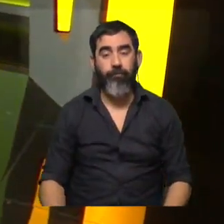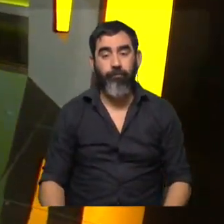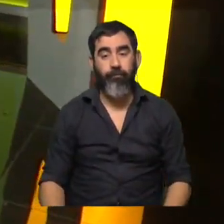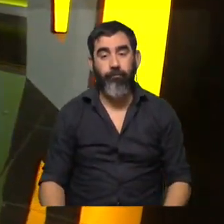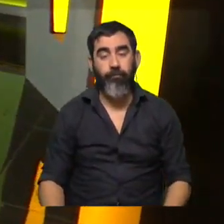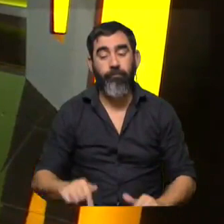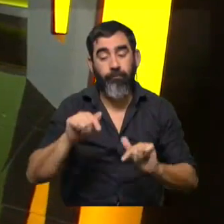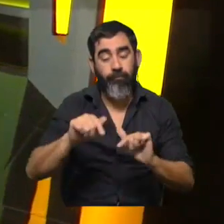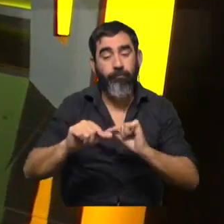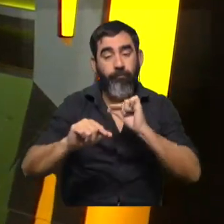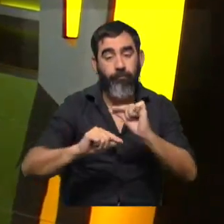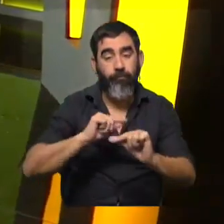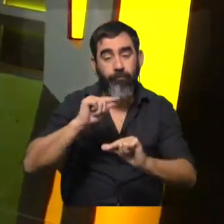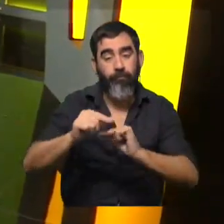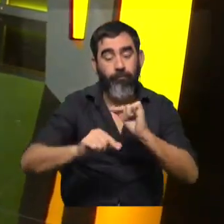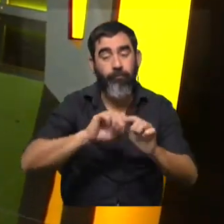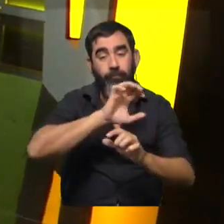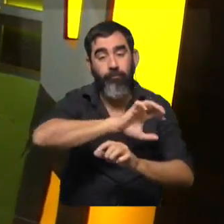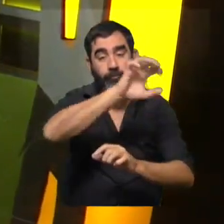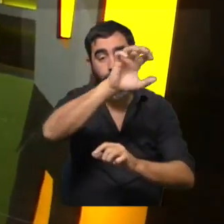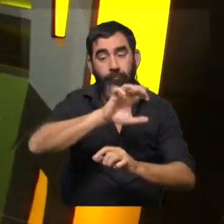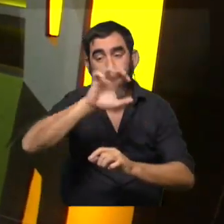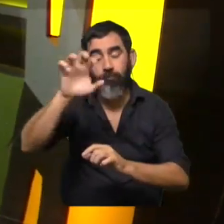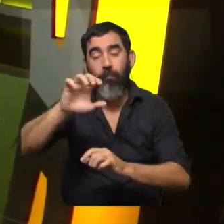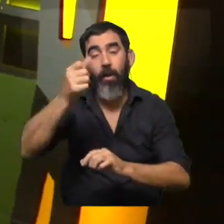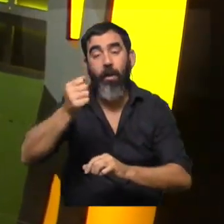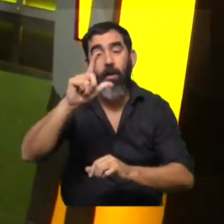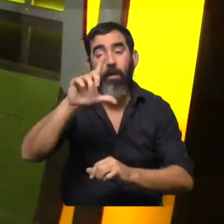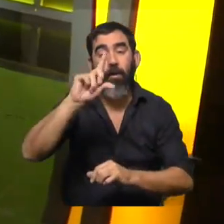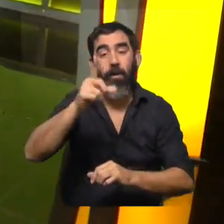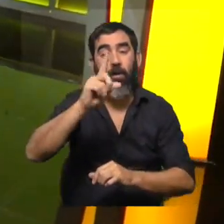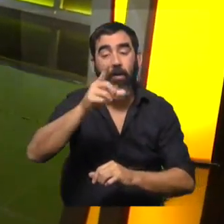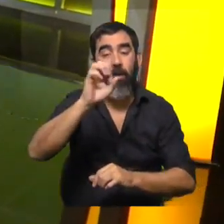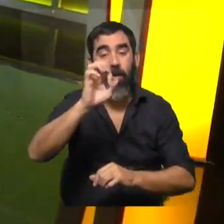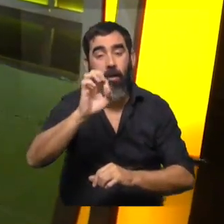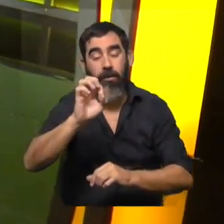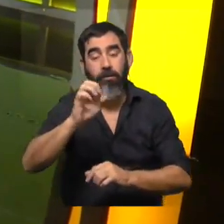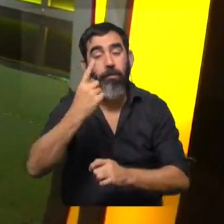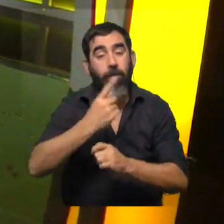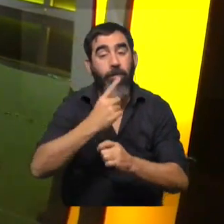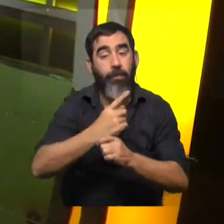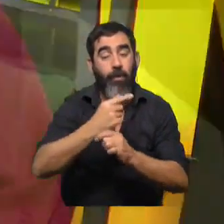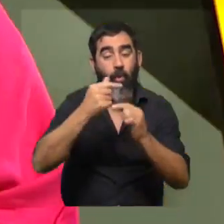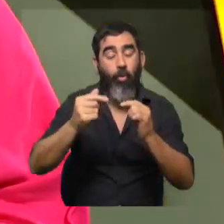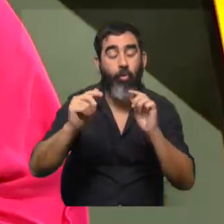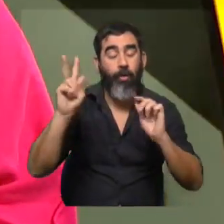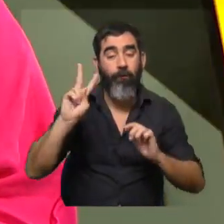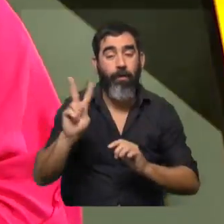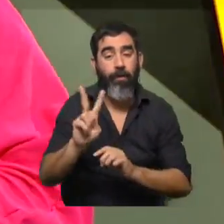colonizar de a poquito el continente las primeras algas, que fueron las primeras, los primeros ejemplares